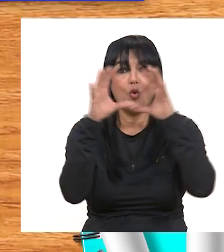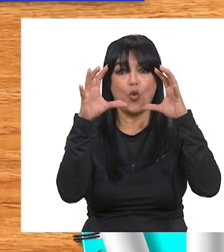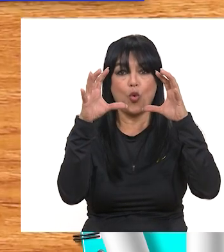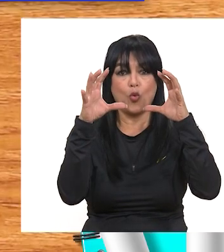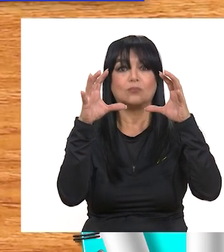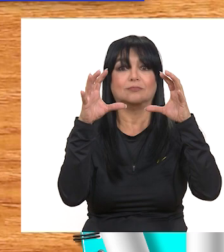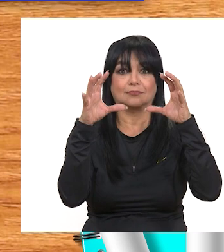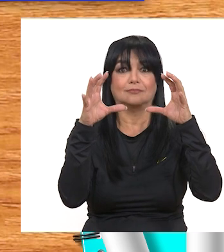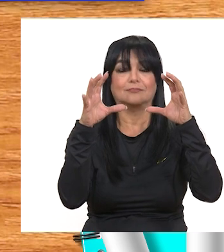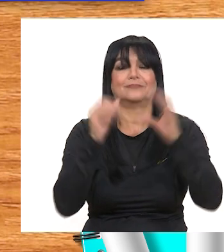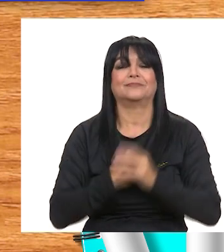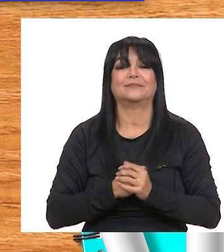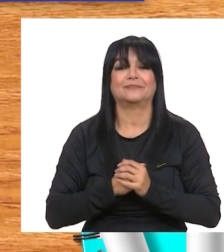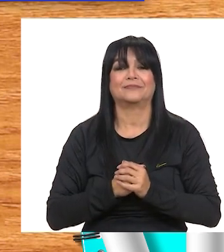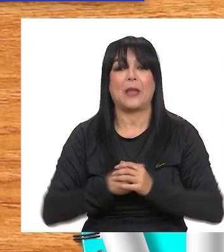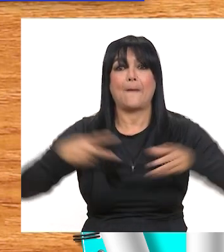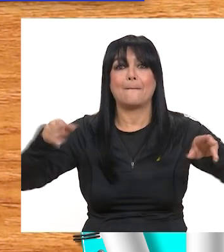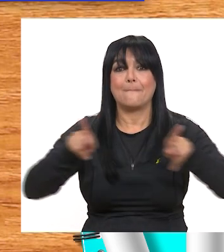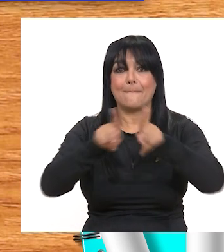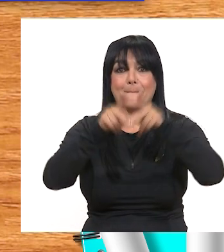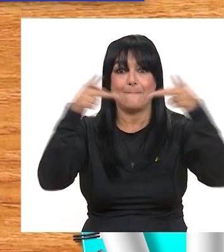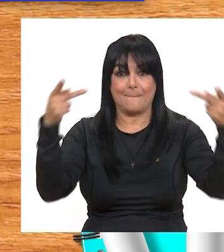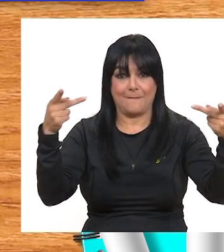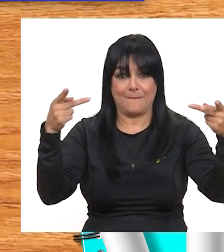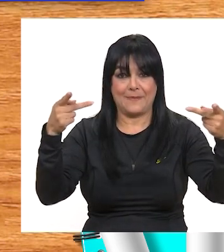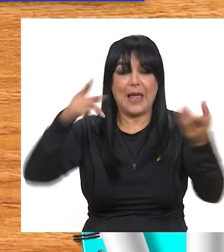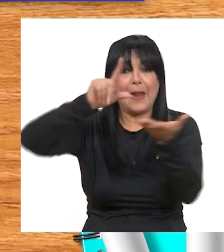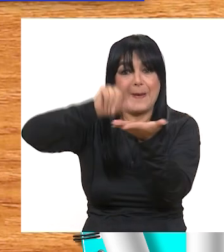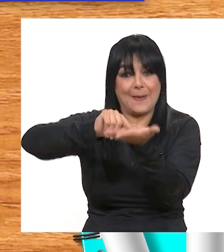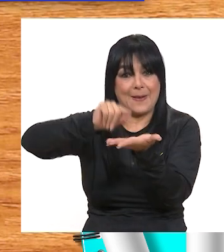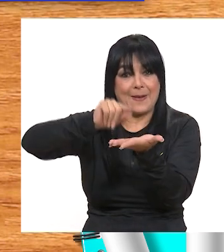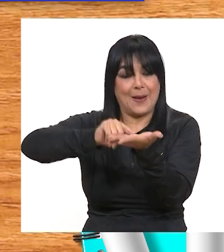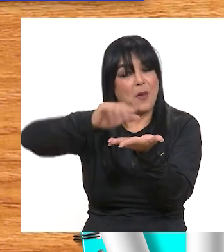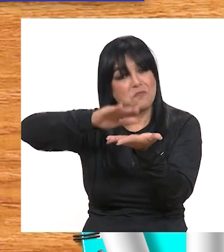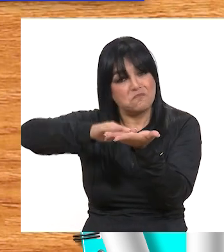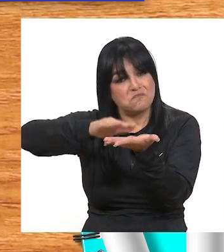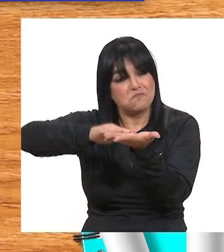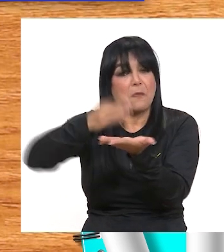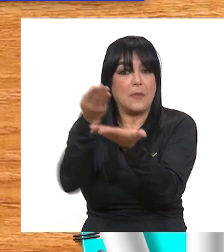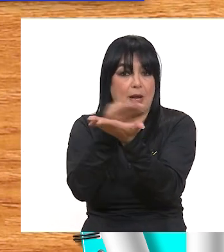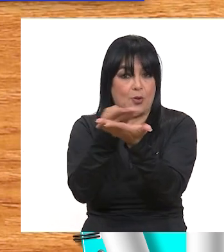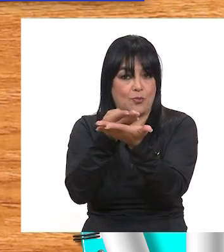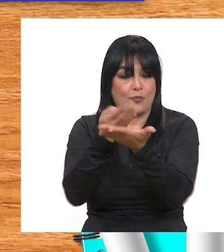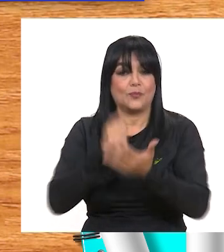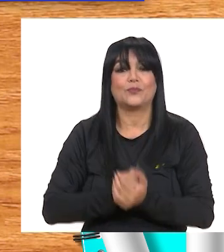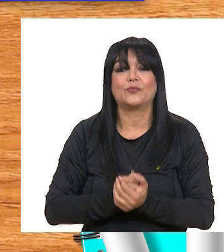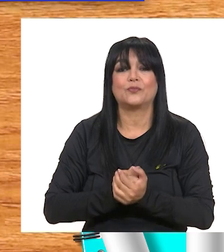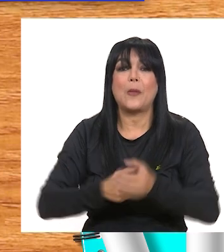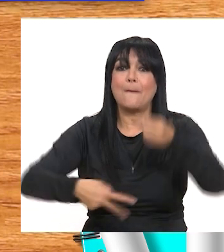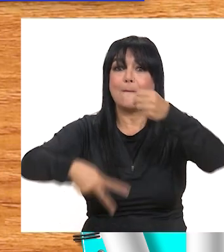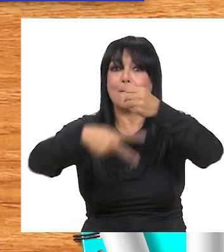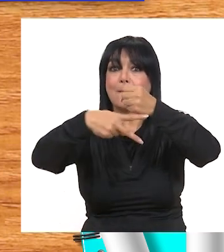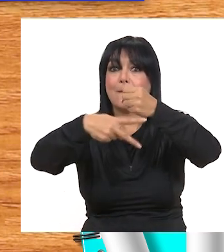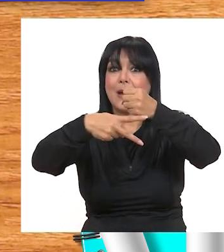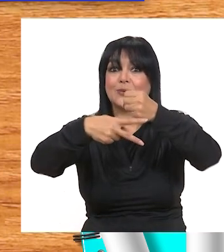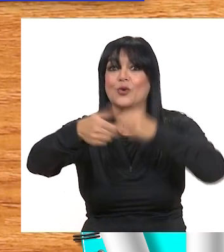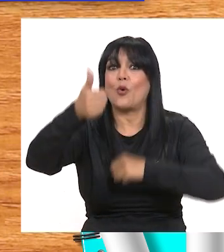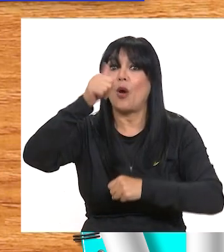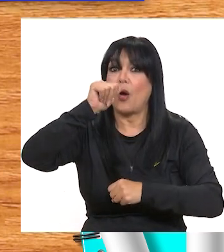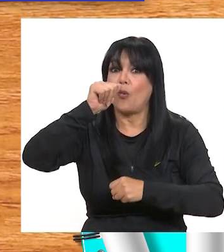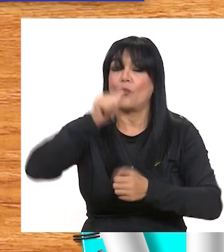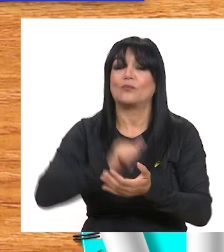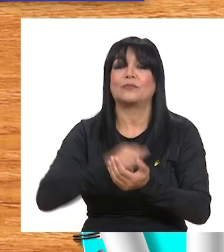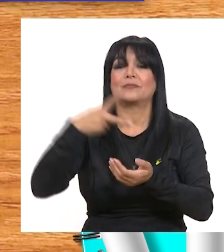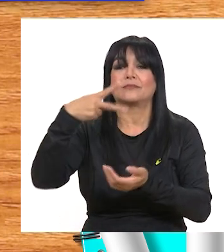globo o bomba, periódico, resistol o pegamento blanco, un vaso con